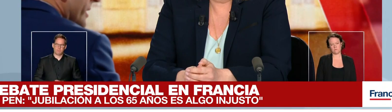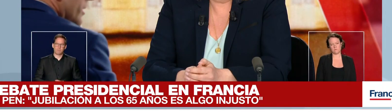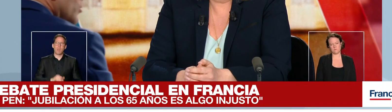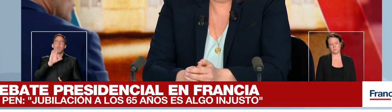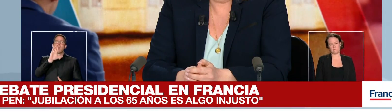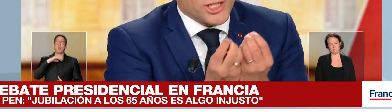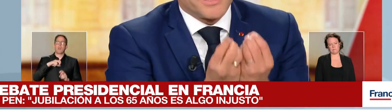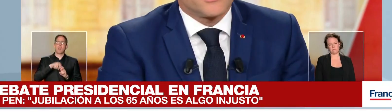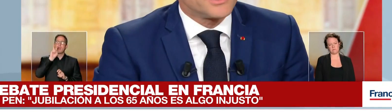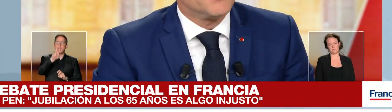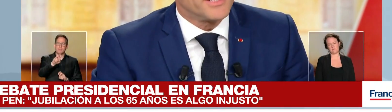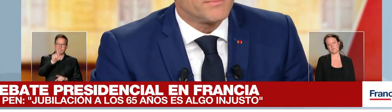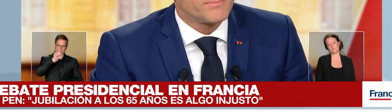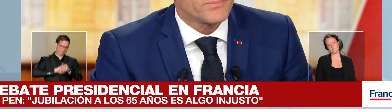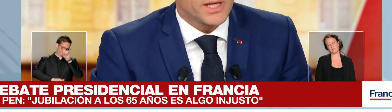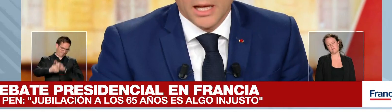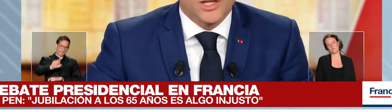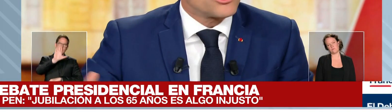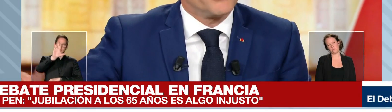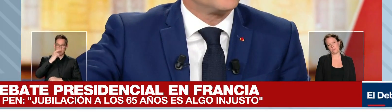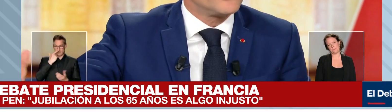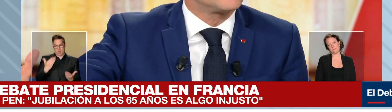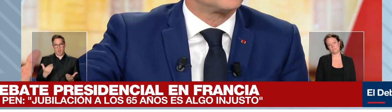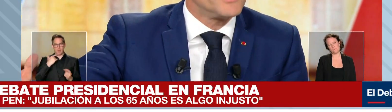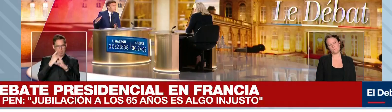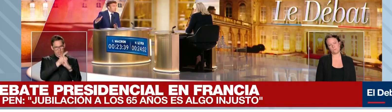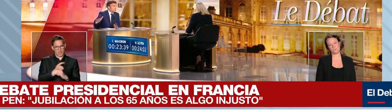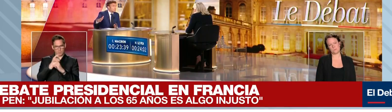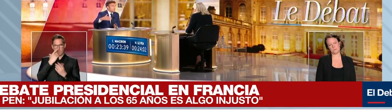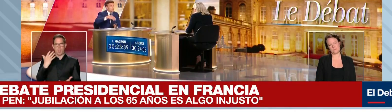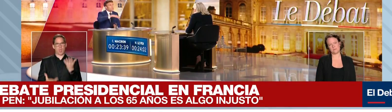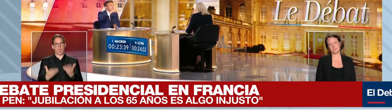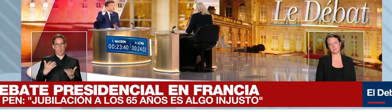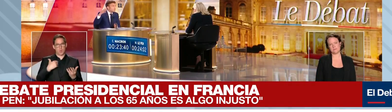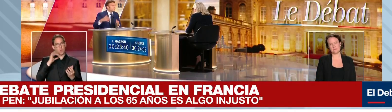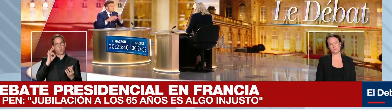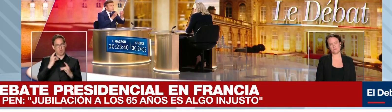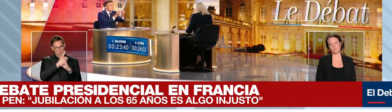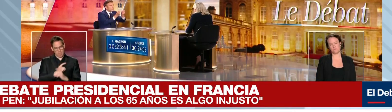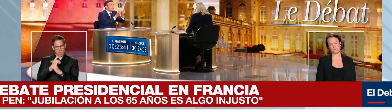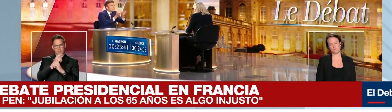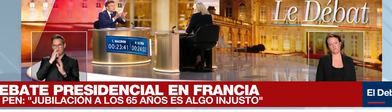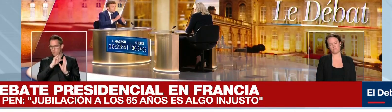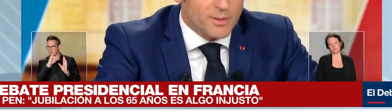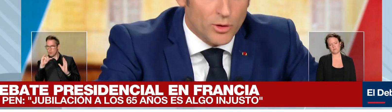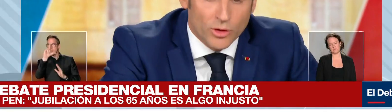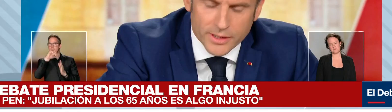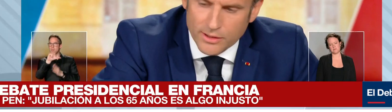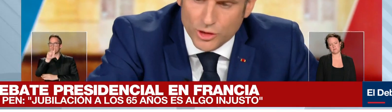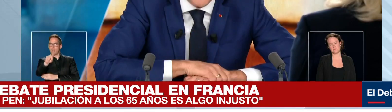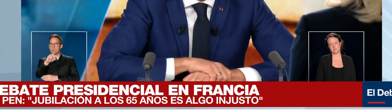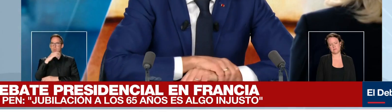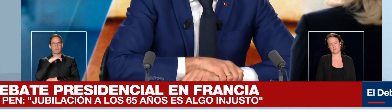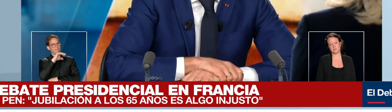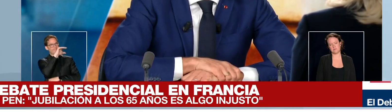Y antes de estos progresos, nuestro régimen ya está desequilibrado. Y lo está hasta mediados de los años 2030. Lo